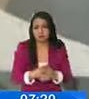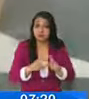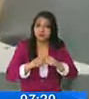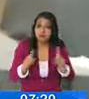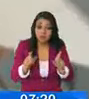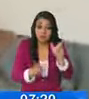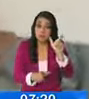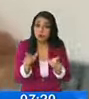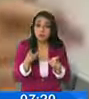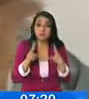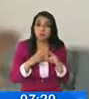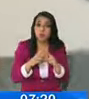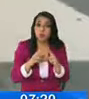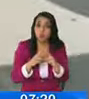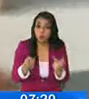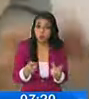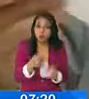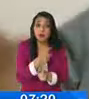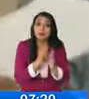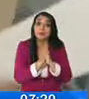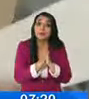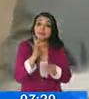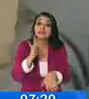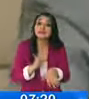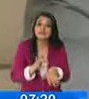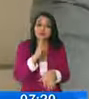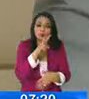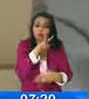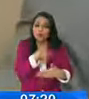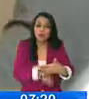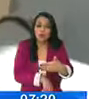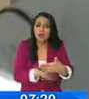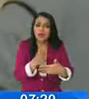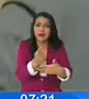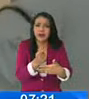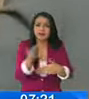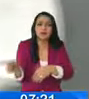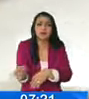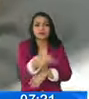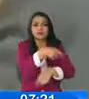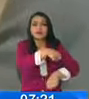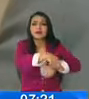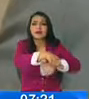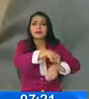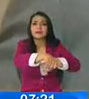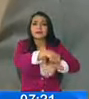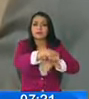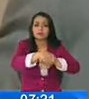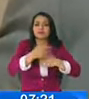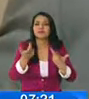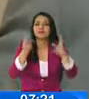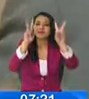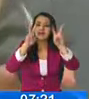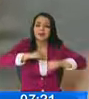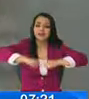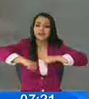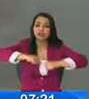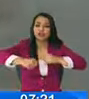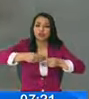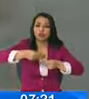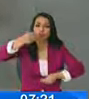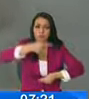conozco, pidió una cita, yo ni siquiera leí esto, automáticamente se tramita por gestión documental y como